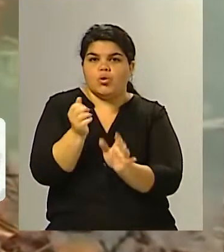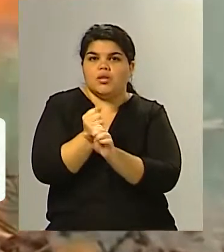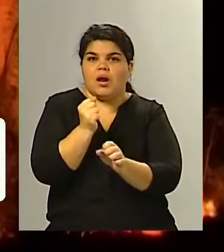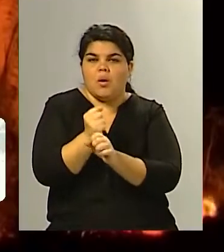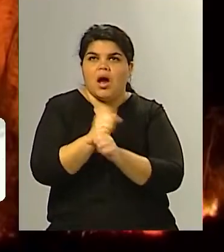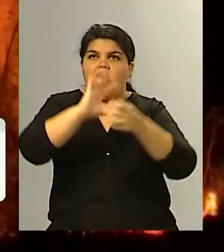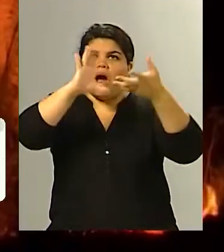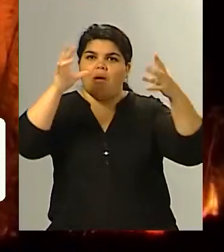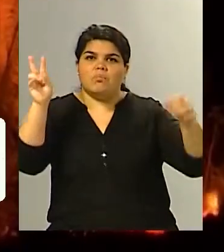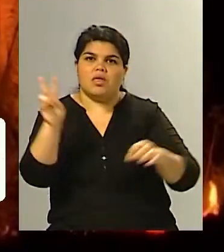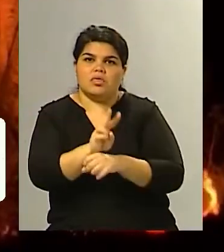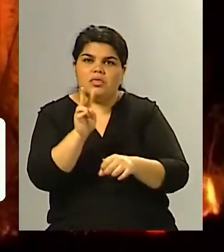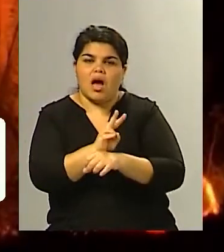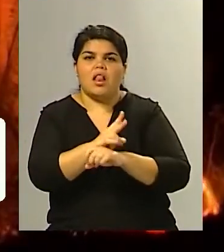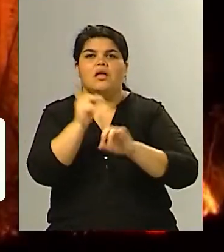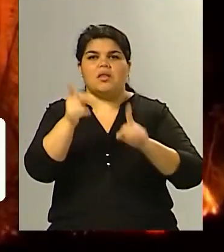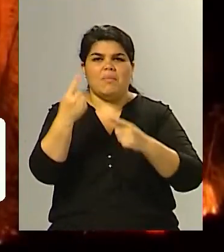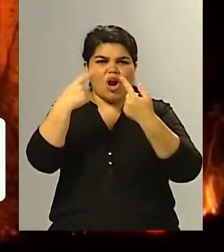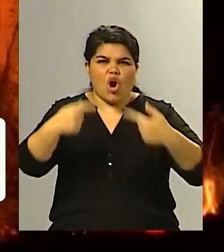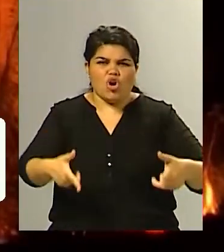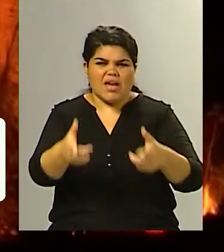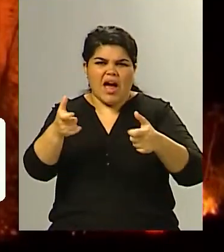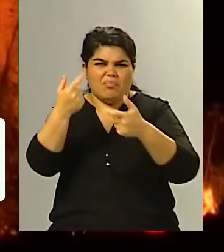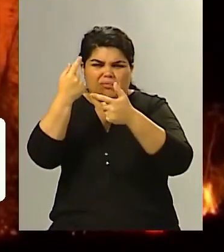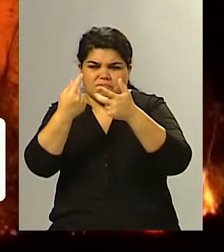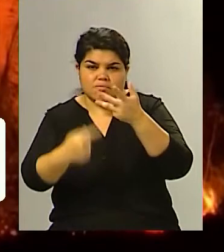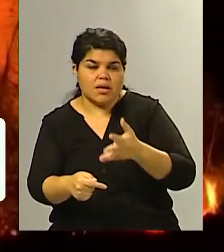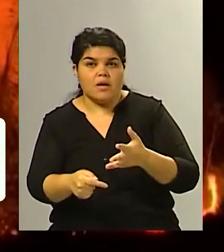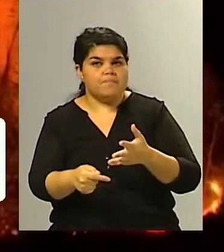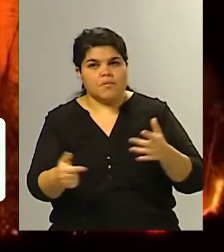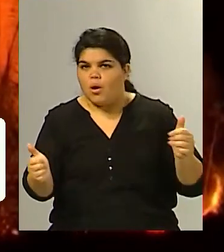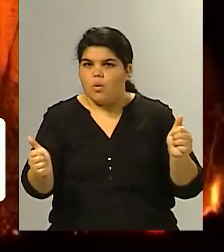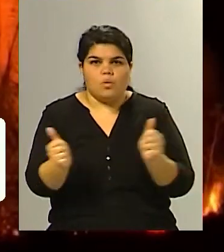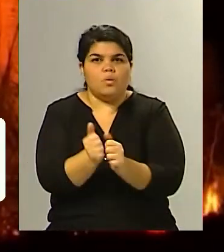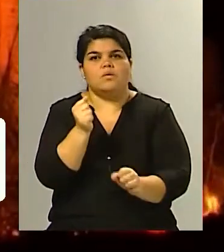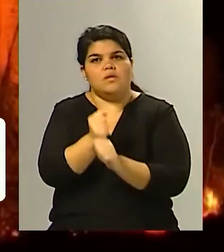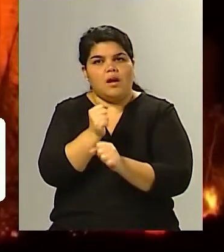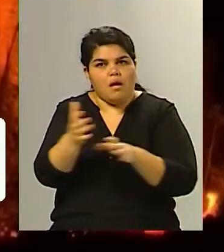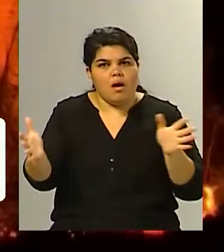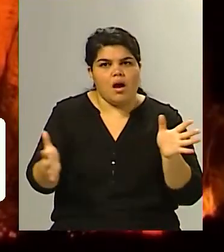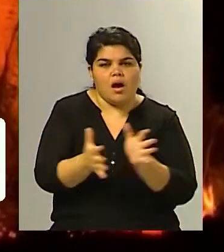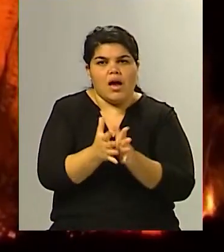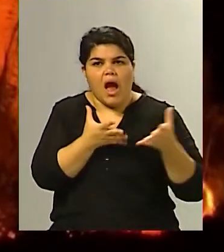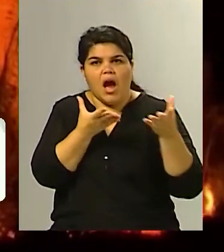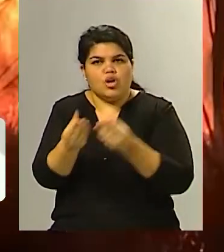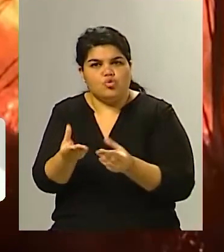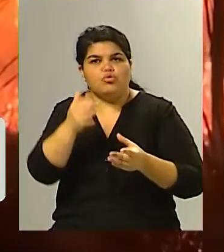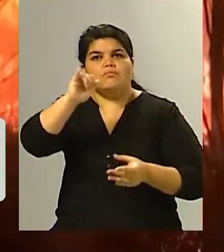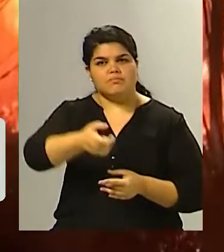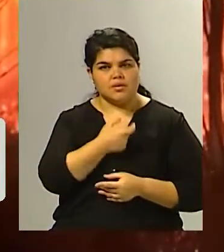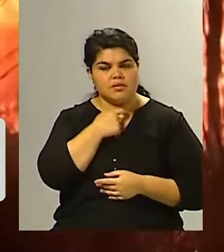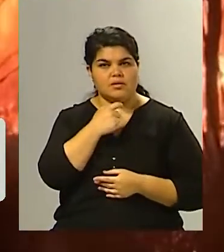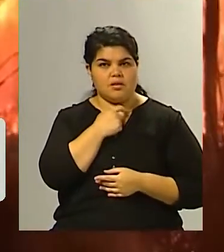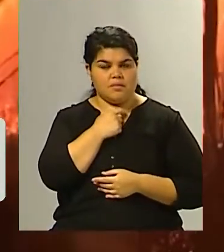agenda del clima, reconociendo que un país que tiene dentro de su territorio la Amazonía, la gran parte de la Amazonía, tiene